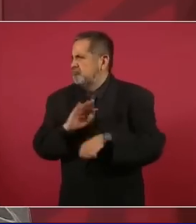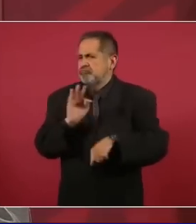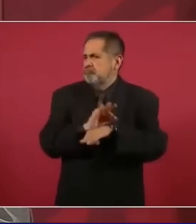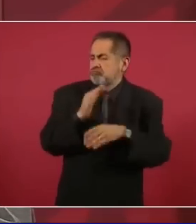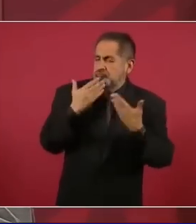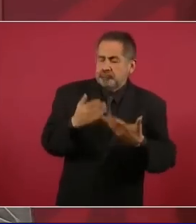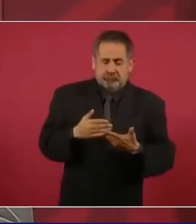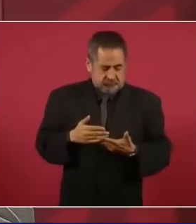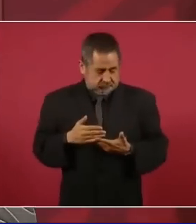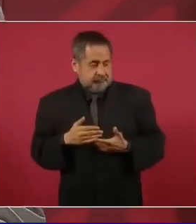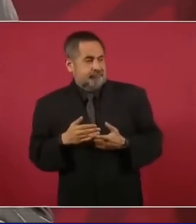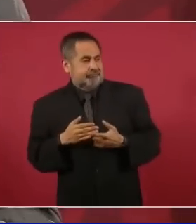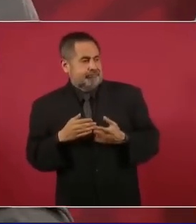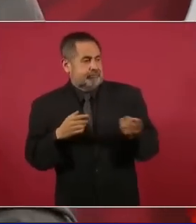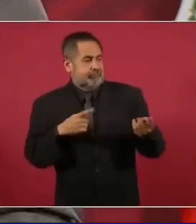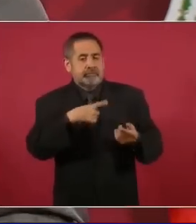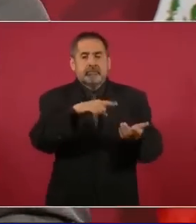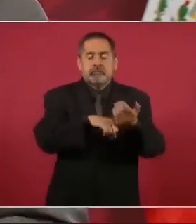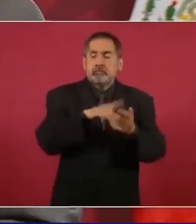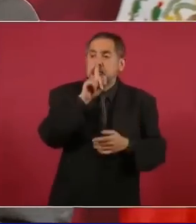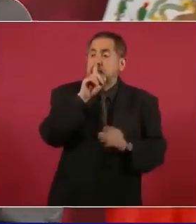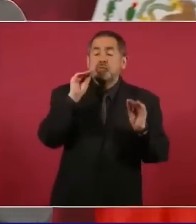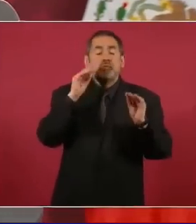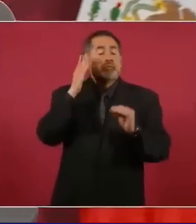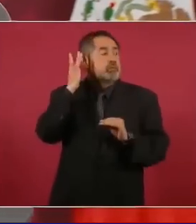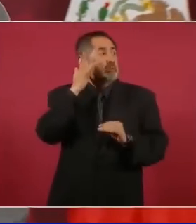y se quedan callados,